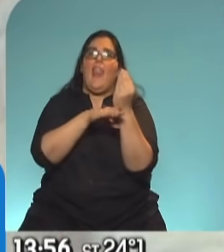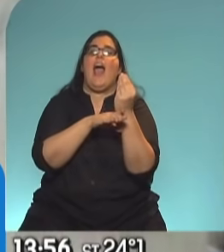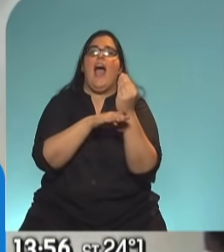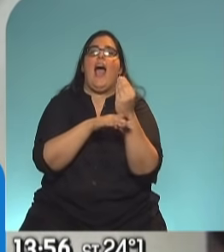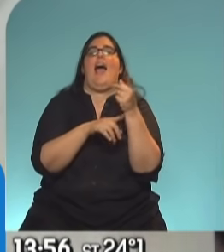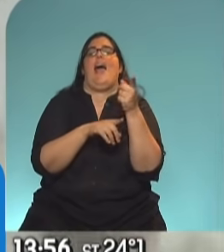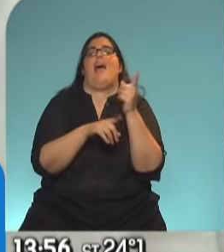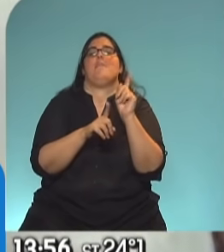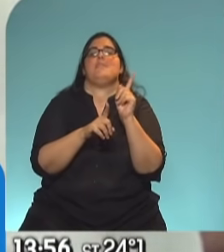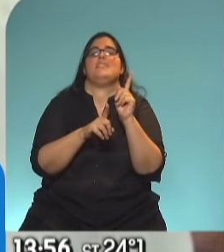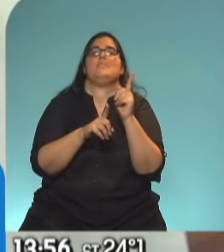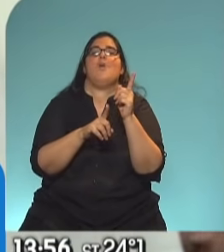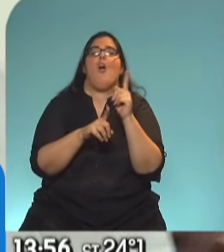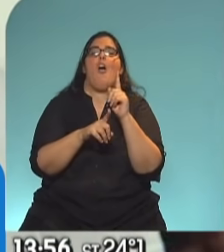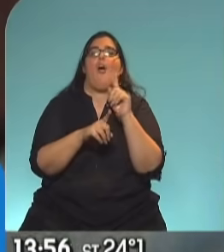fortaleza